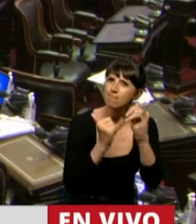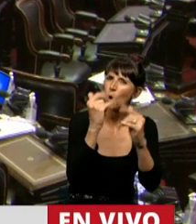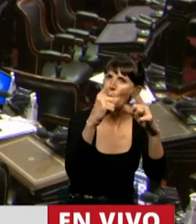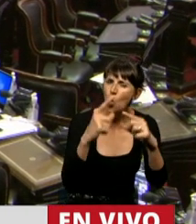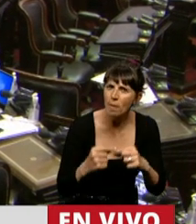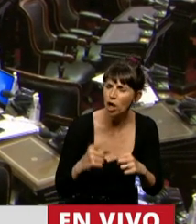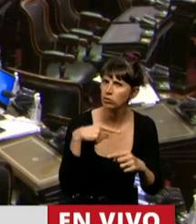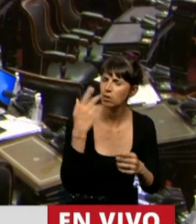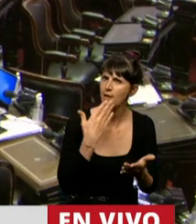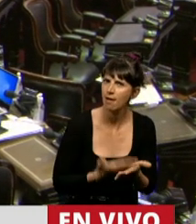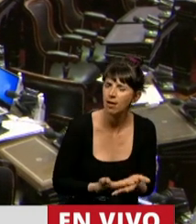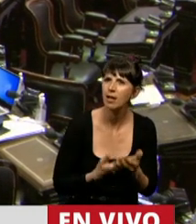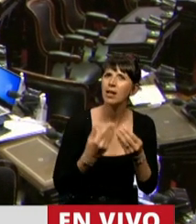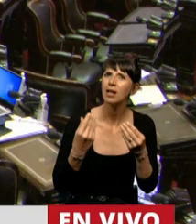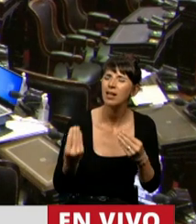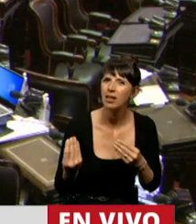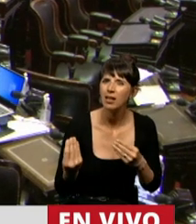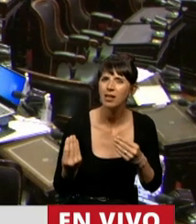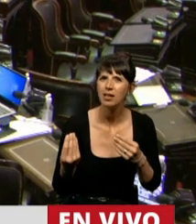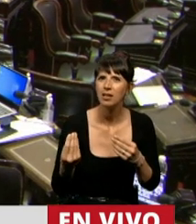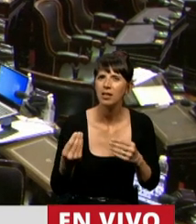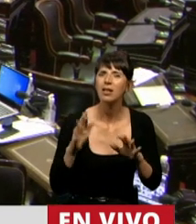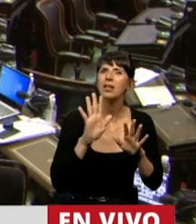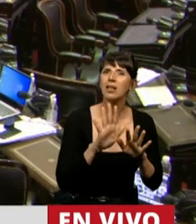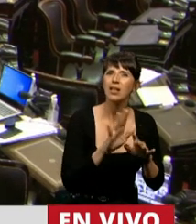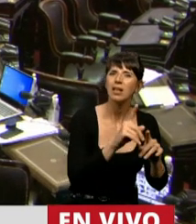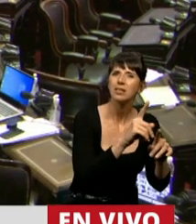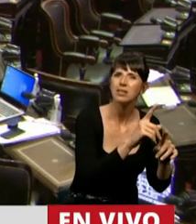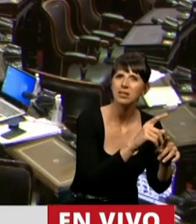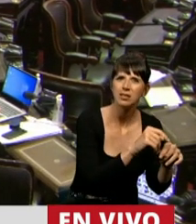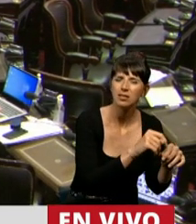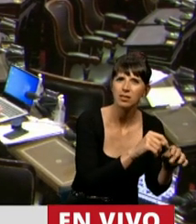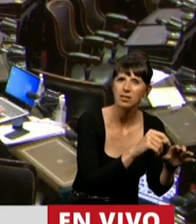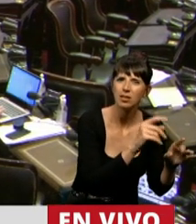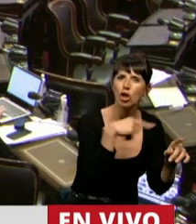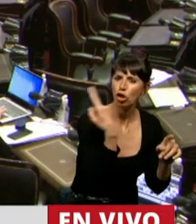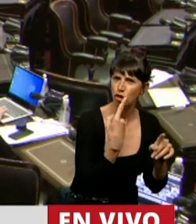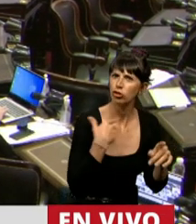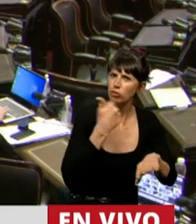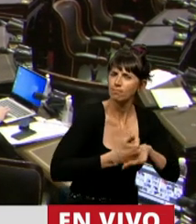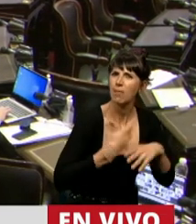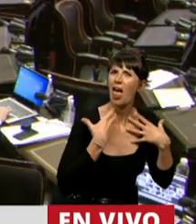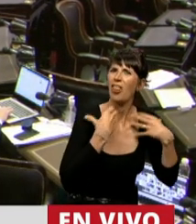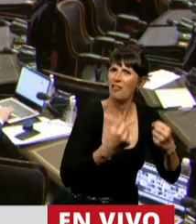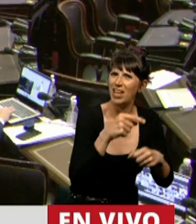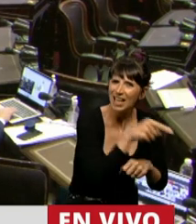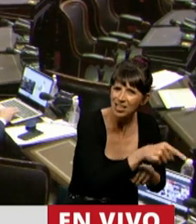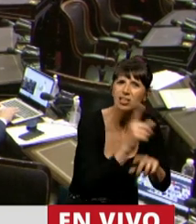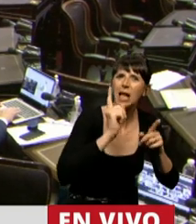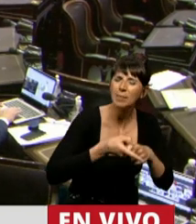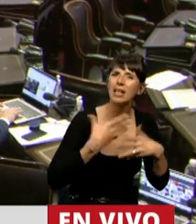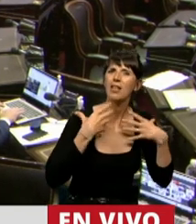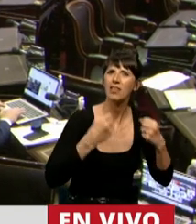contundentes proyecto es más amplio que defender los activos del fgs no solo venimos a defender eso también venimos a defender los derechos de las